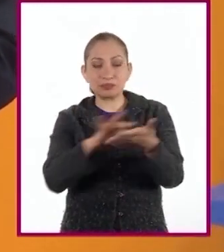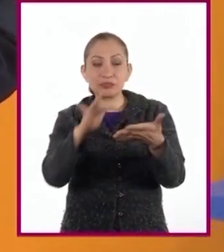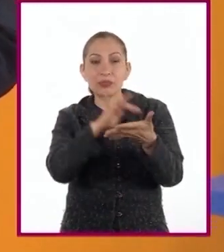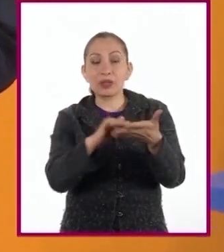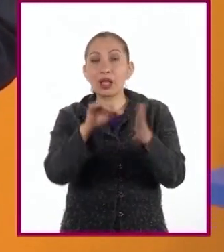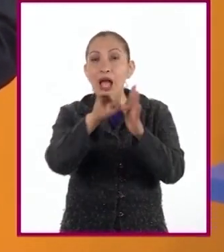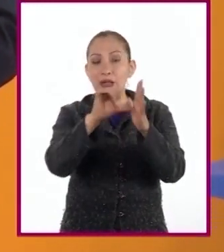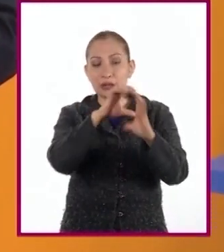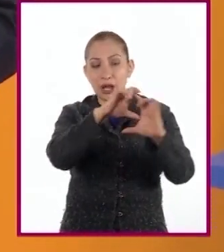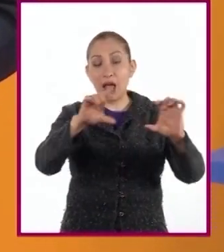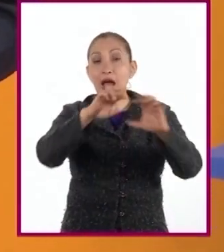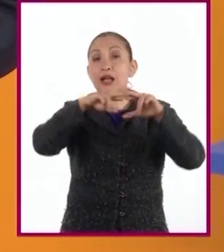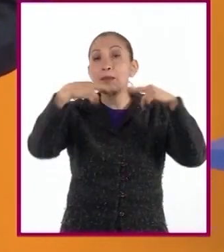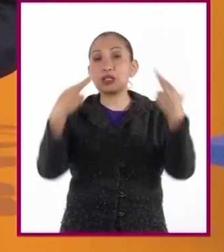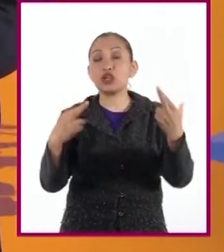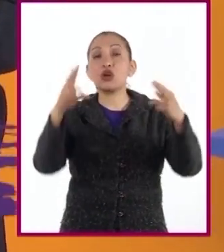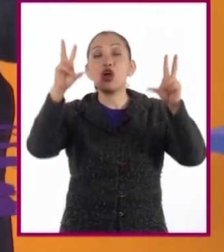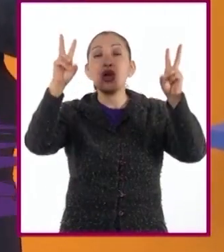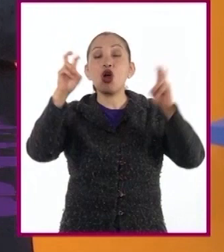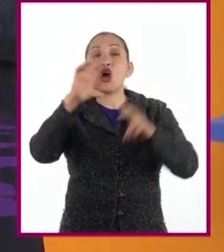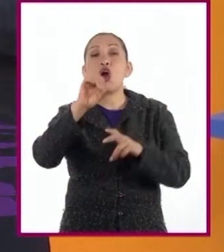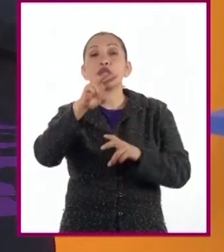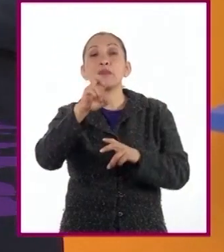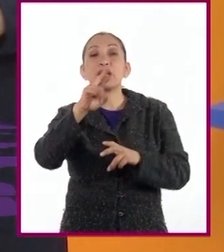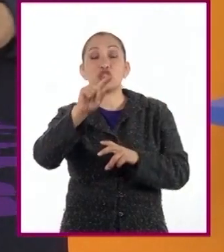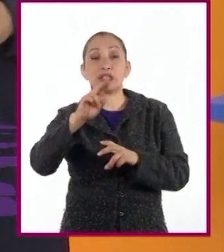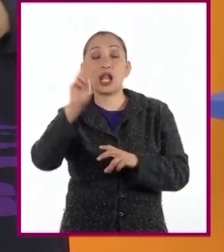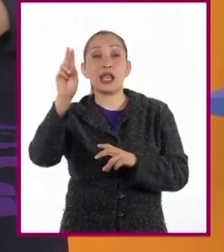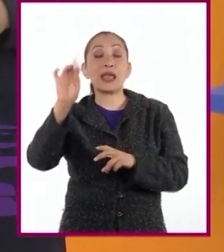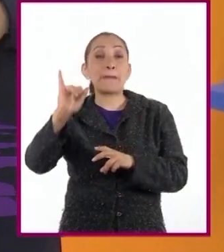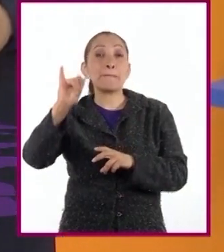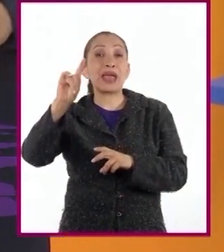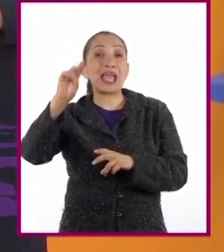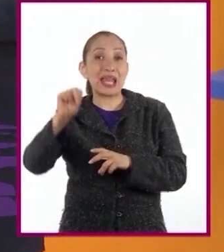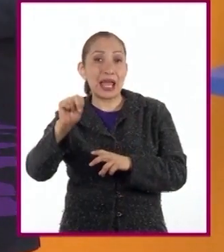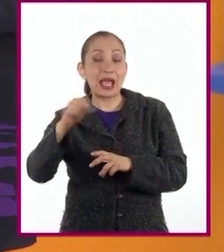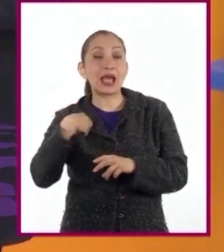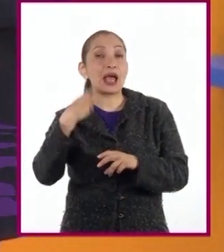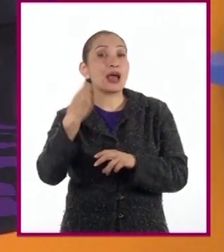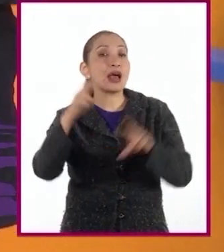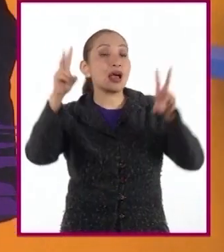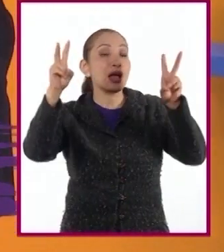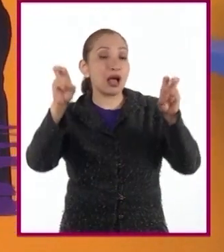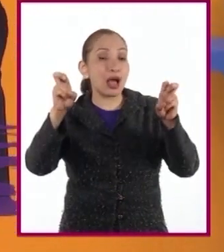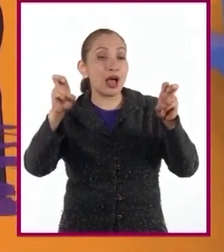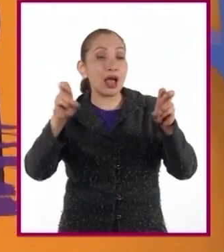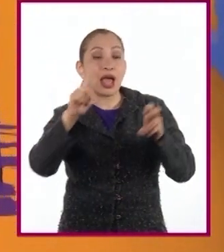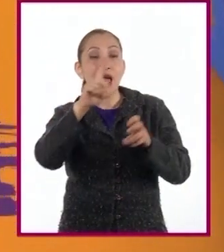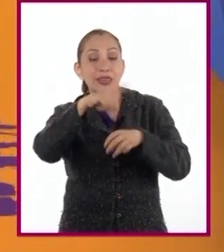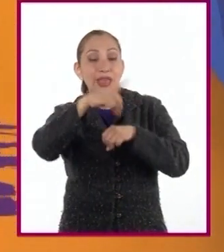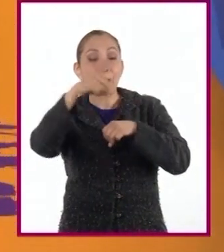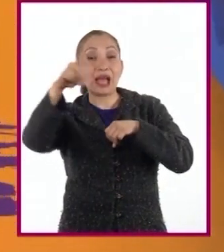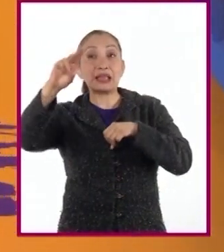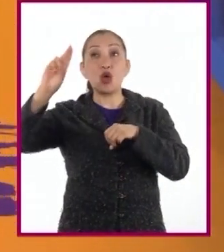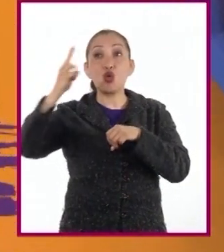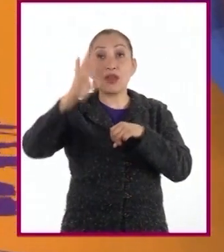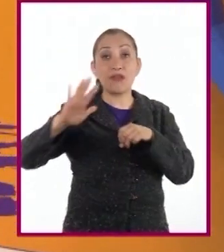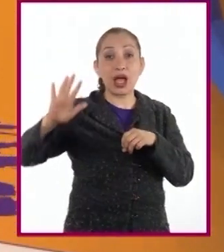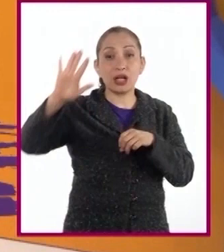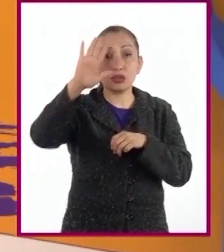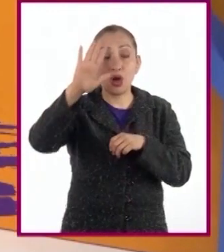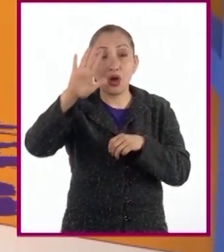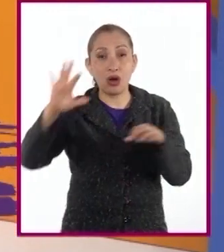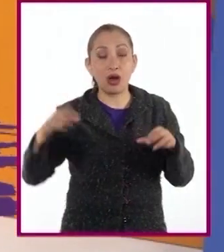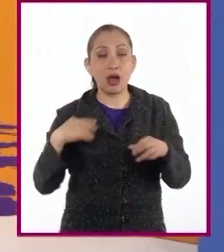a leer el artículo de la revista Conversus del Instituto Politécnico Nacional. titulado Diamantes en el Universo.